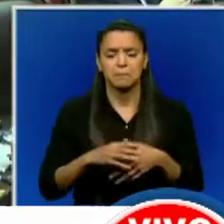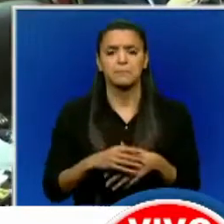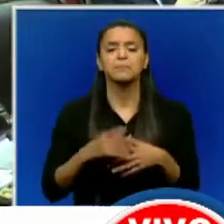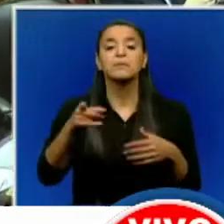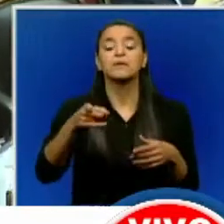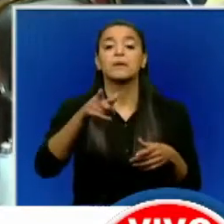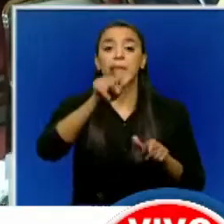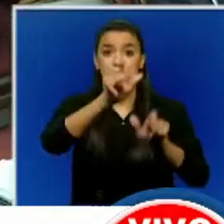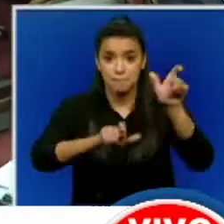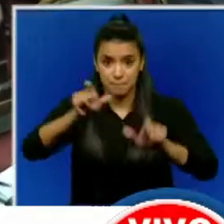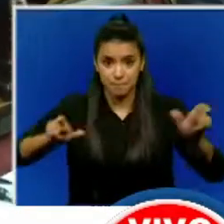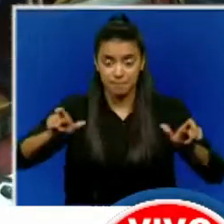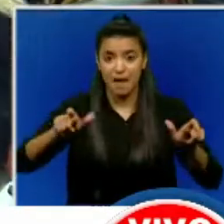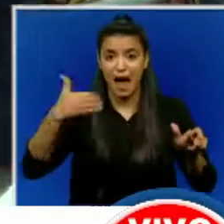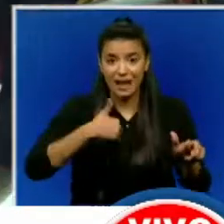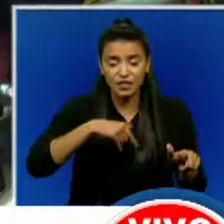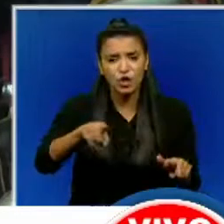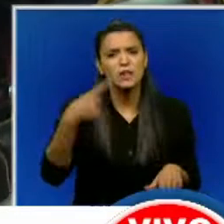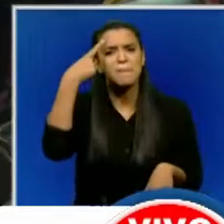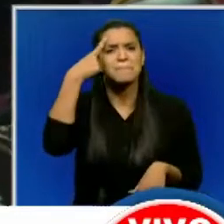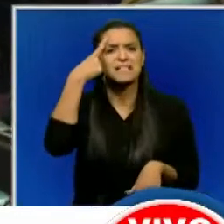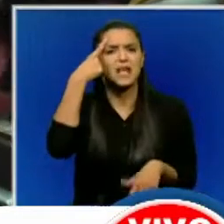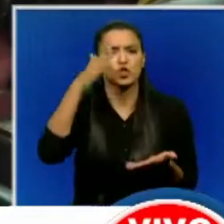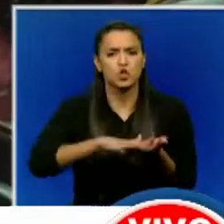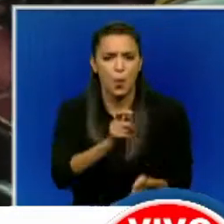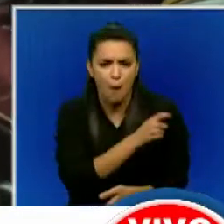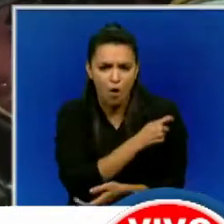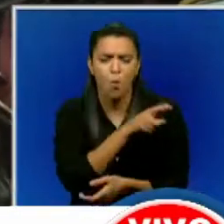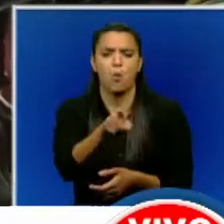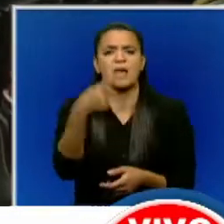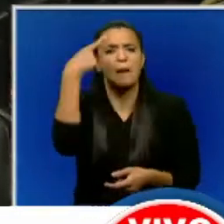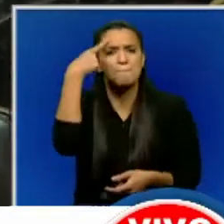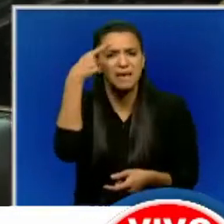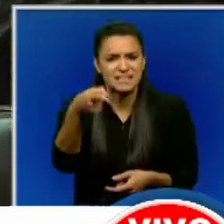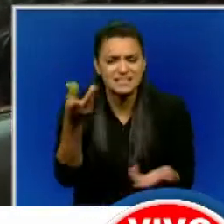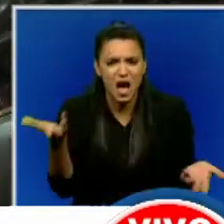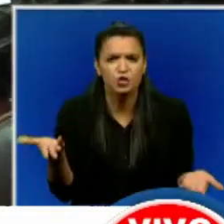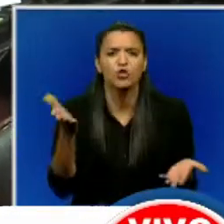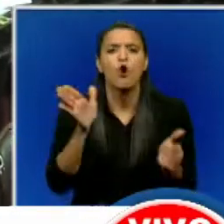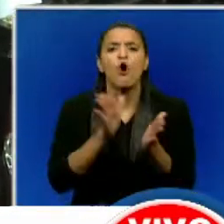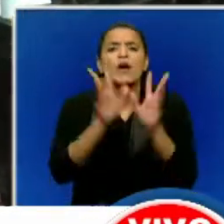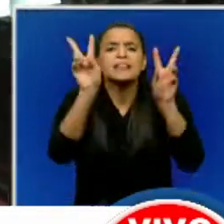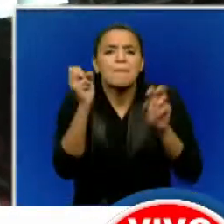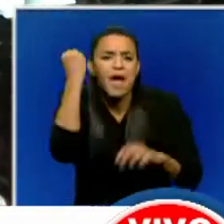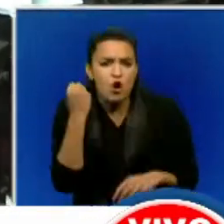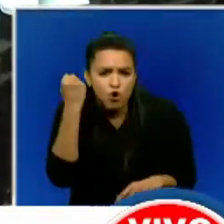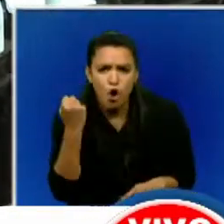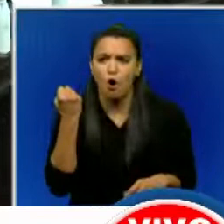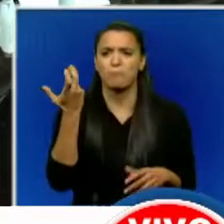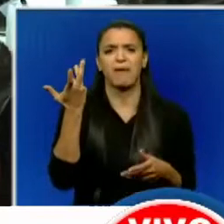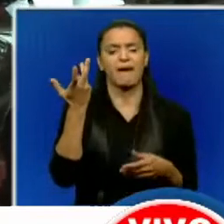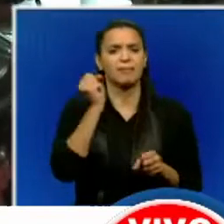Los argentinos están pensando en la vacuna, están pensando en la parte económica, en el